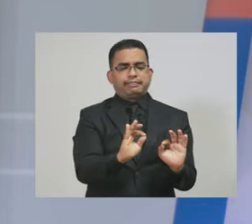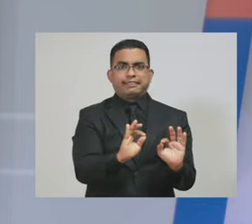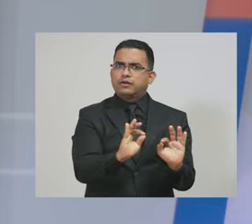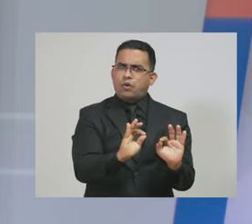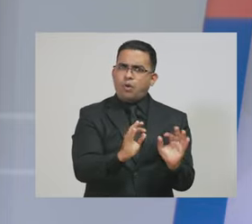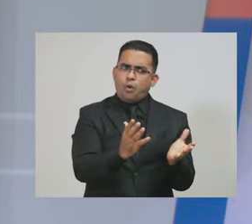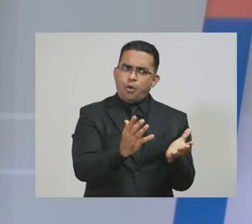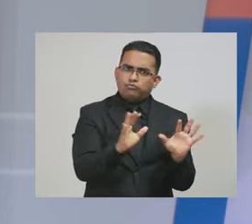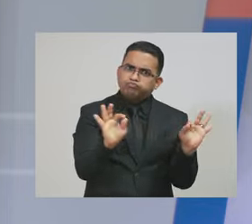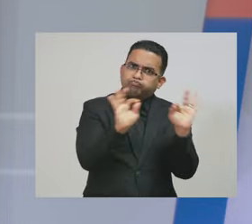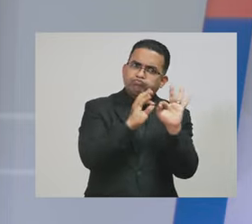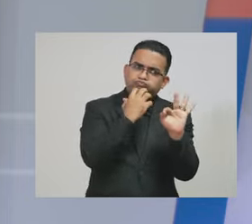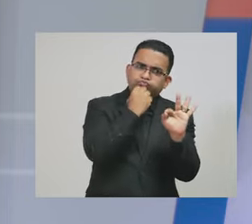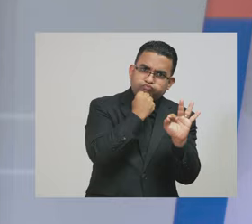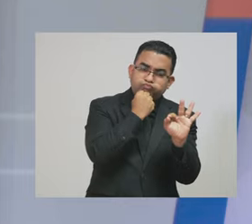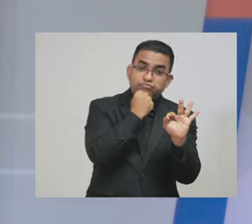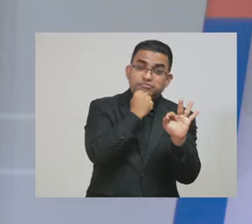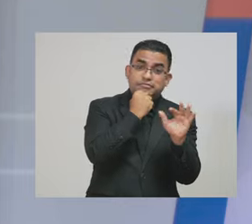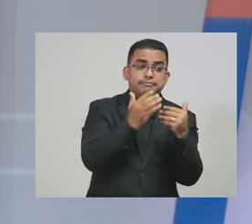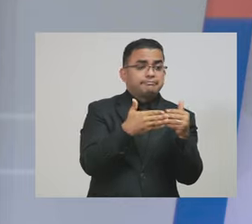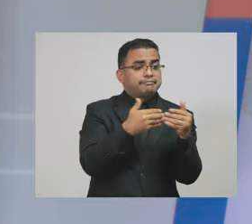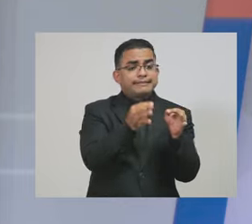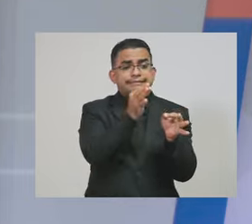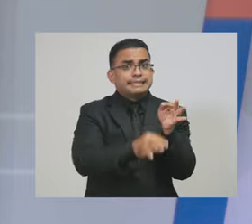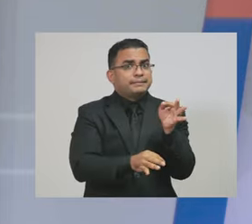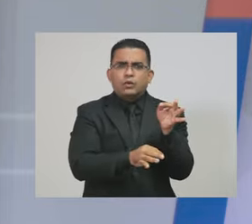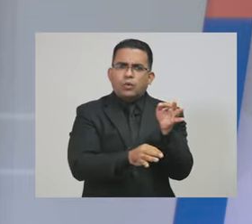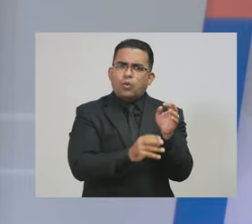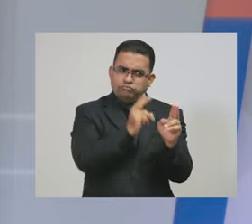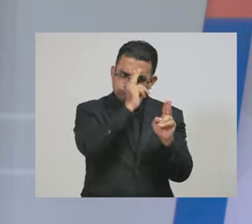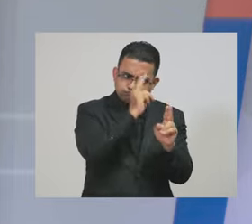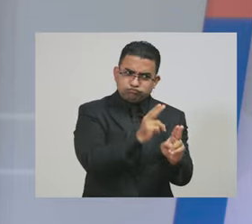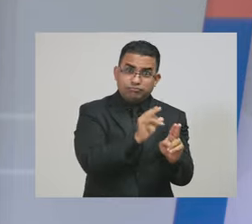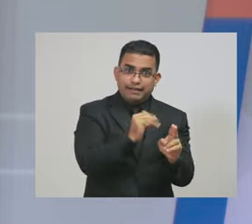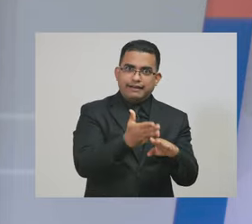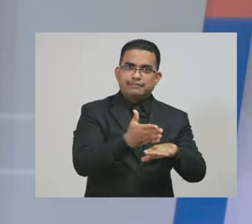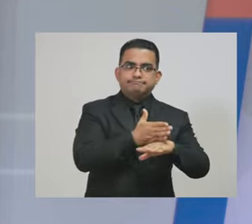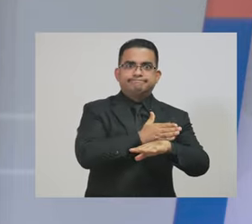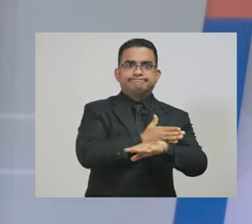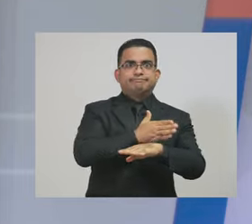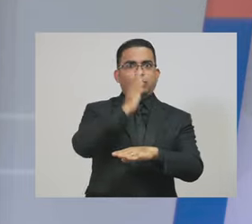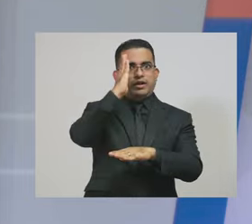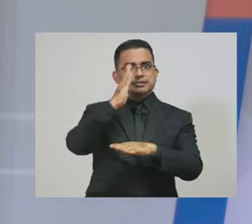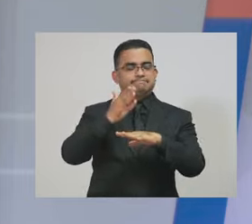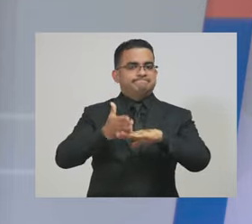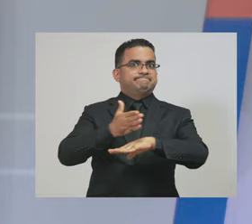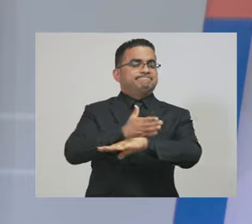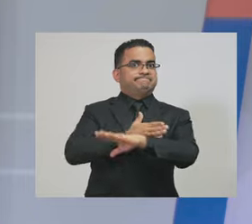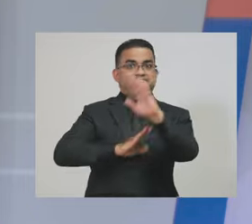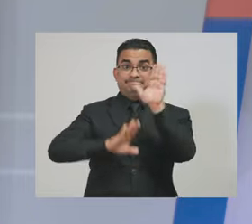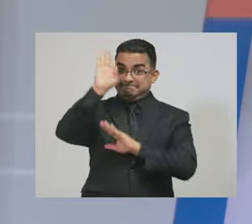y den valor al trabajo por sencillo que parezca es el punto de partida para lograr grandes cosas